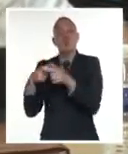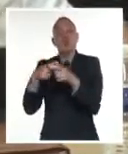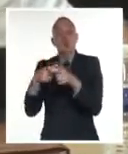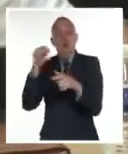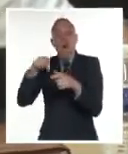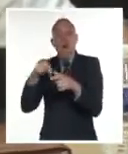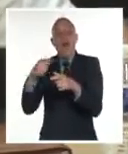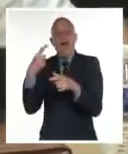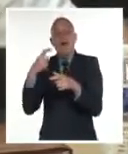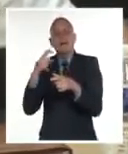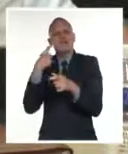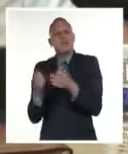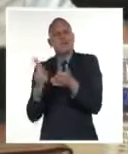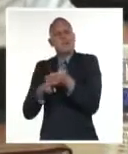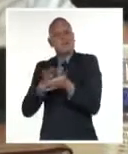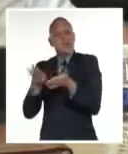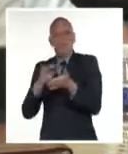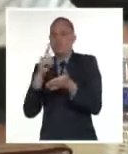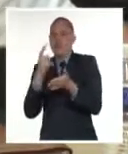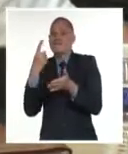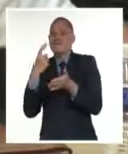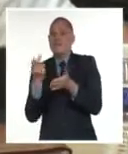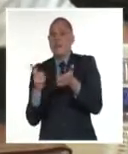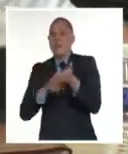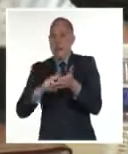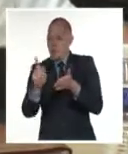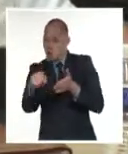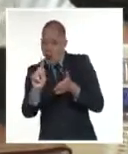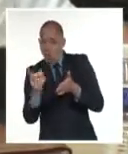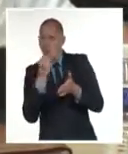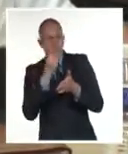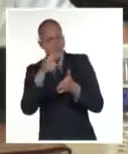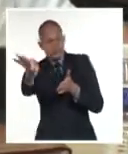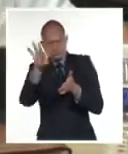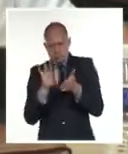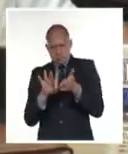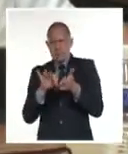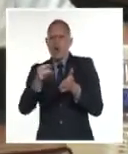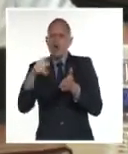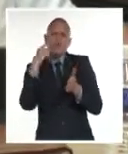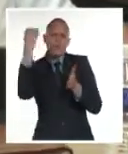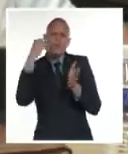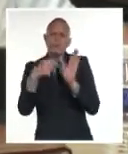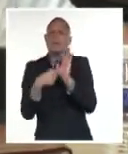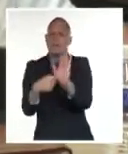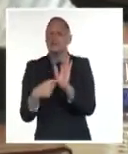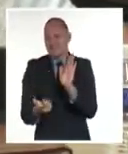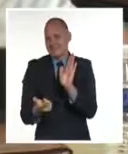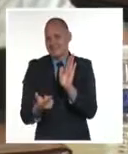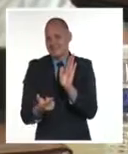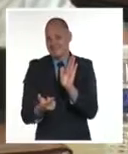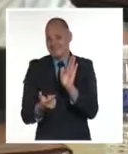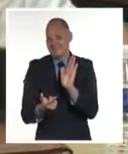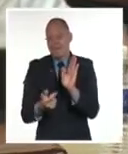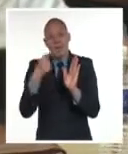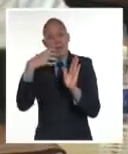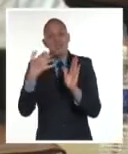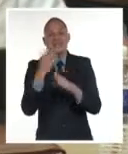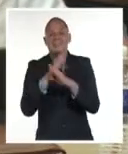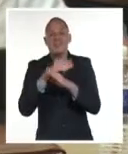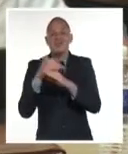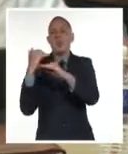que no sean militantes, con jóvenes que sean militantes, la juventud o que no sean militantes. Ahí es donde está